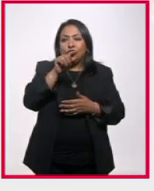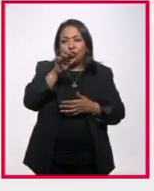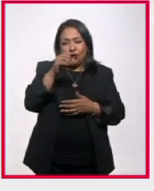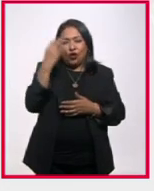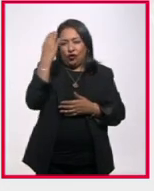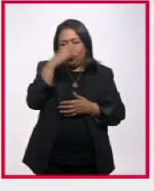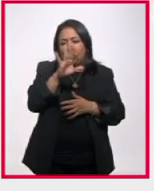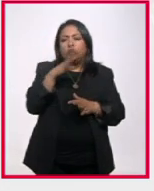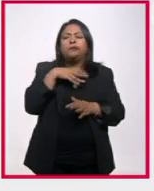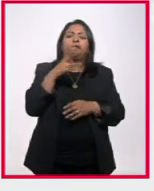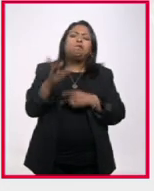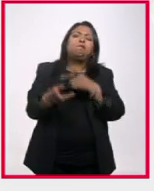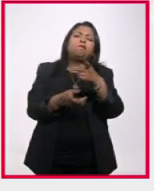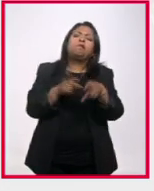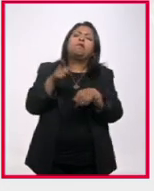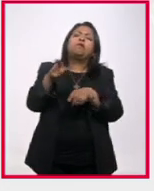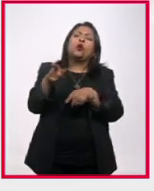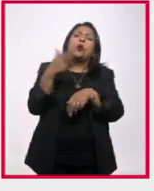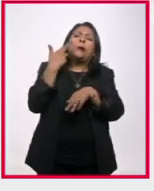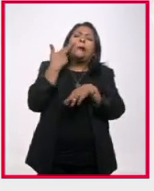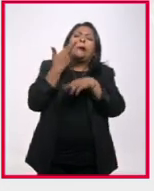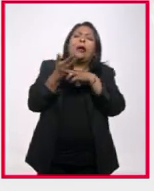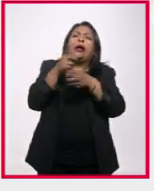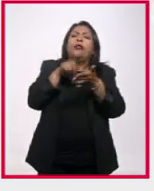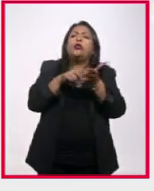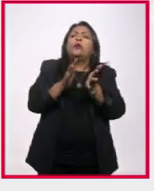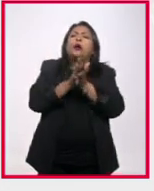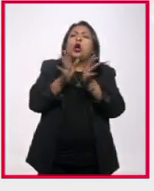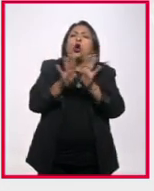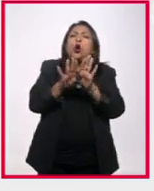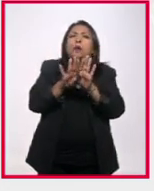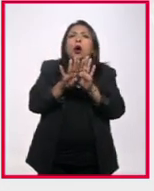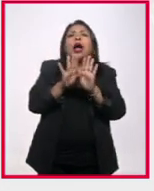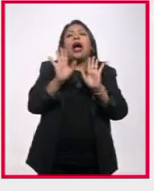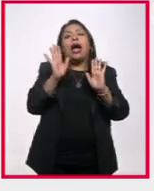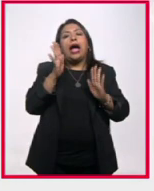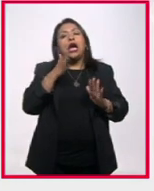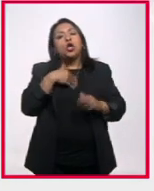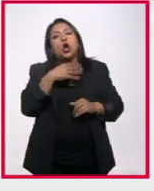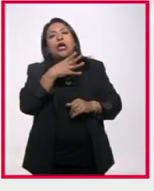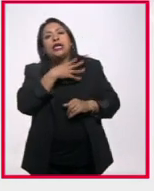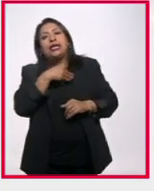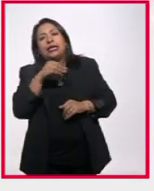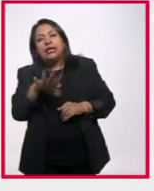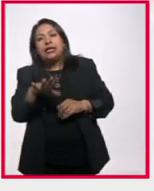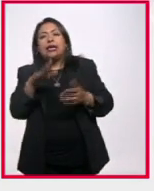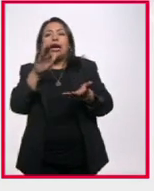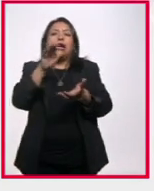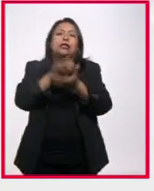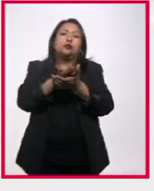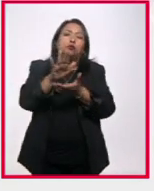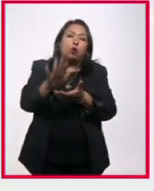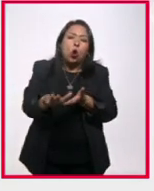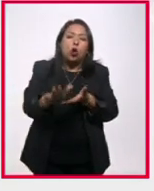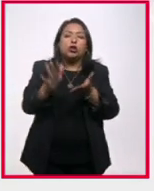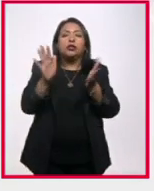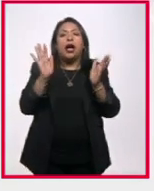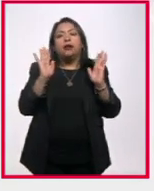al preguntarles, ¿cuál era tu papel dentro del estudio? Generalmente eran las hijas o las esposas